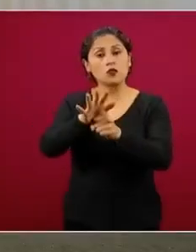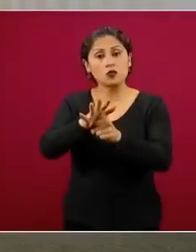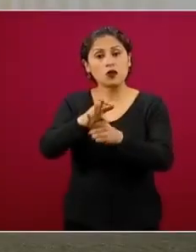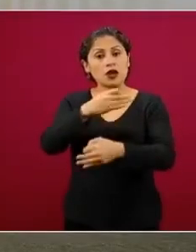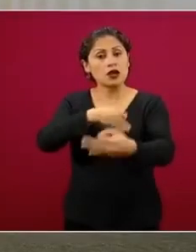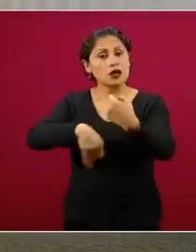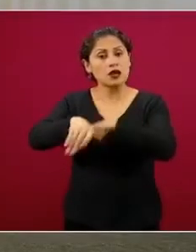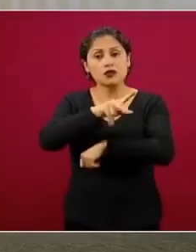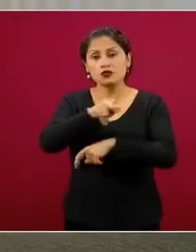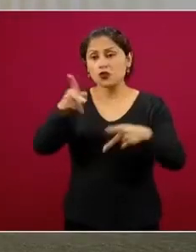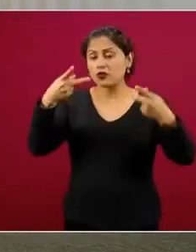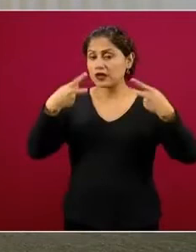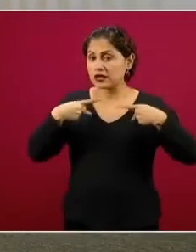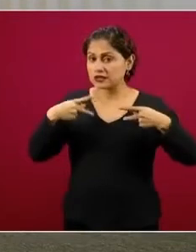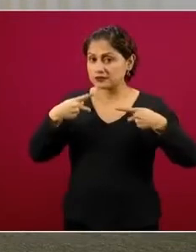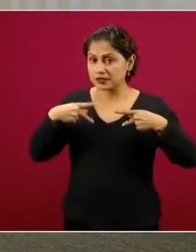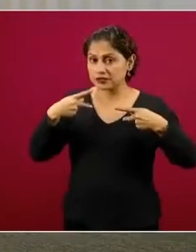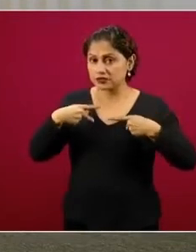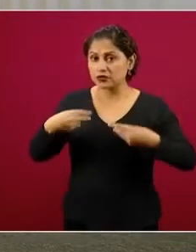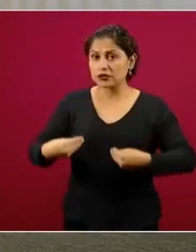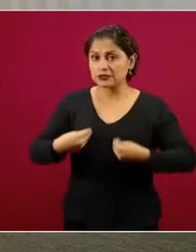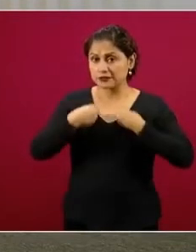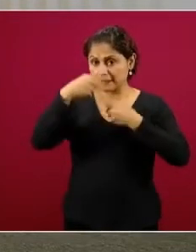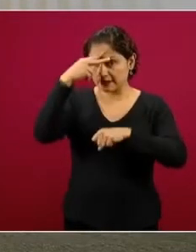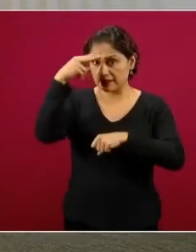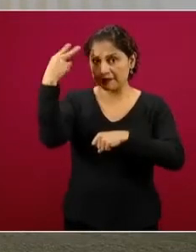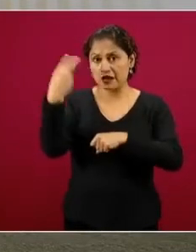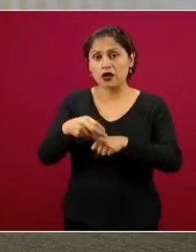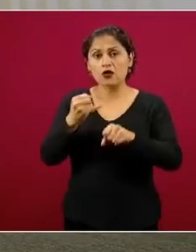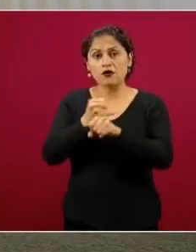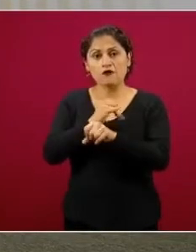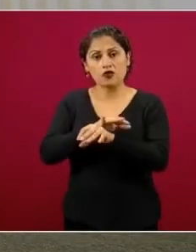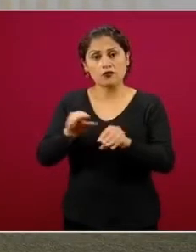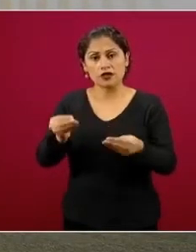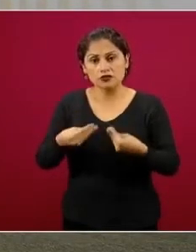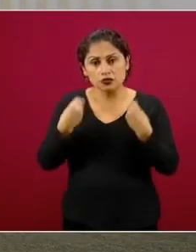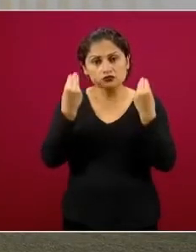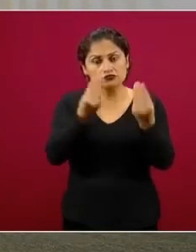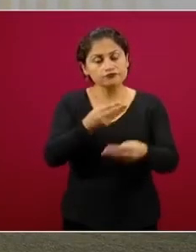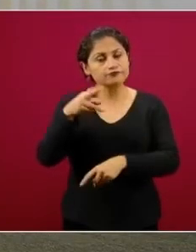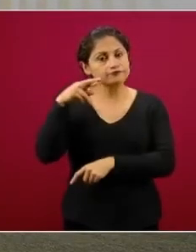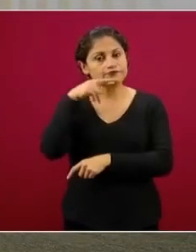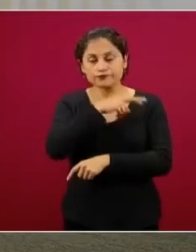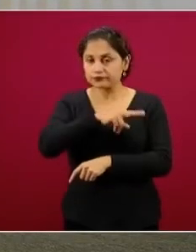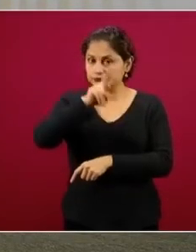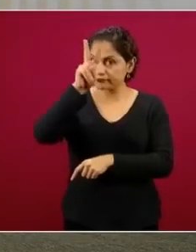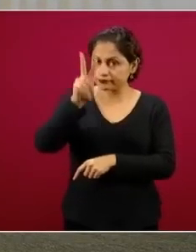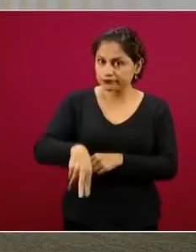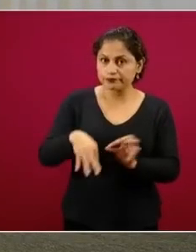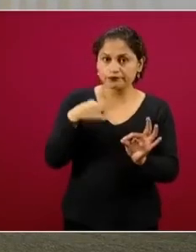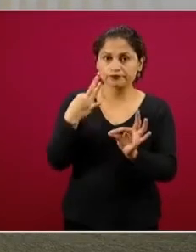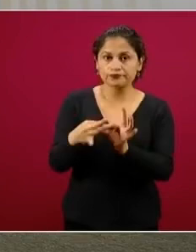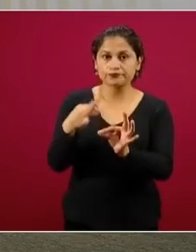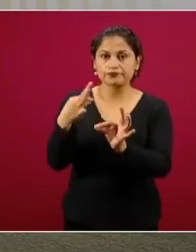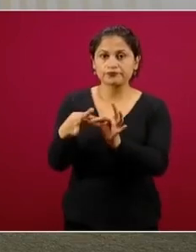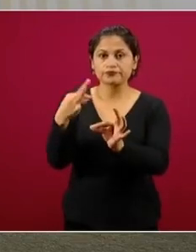personas, la ciudadanía, tener acceso pronto a información también en tiempo real. Entonces